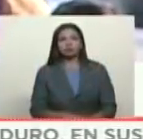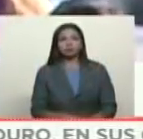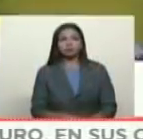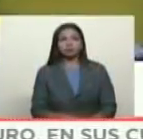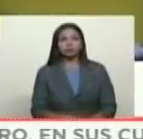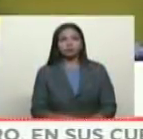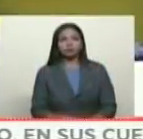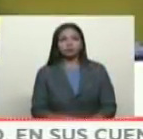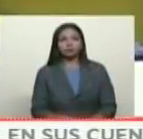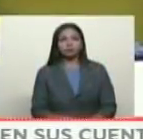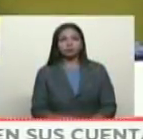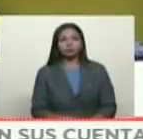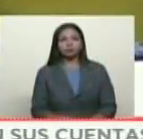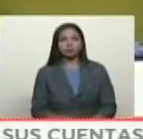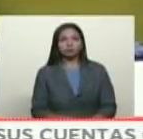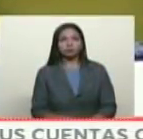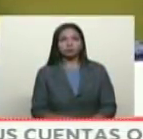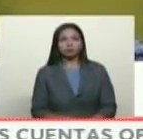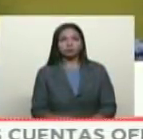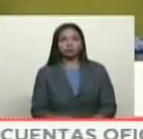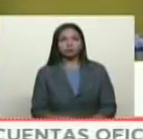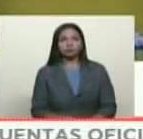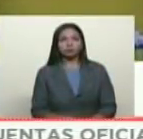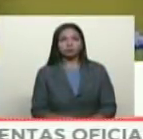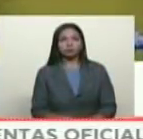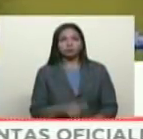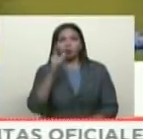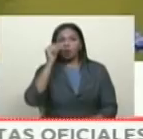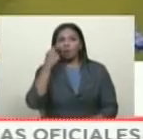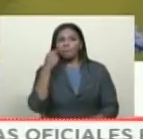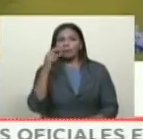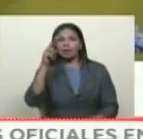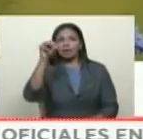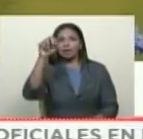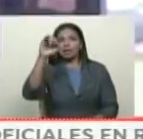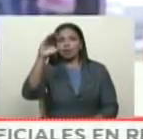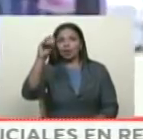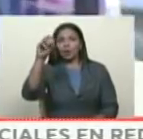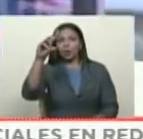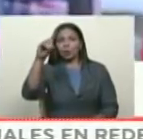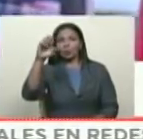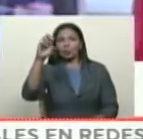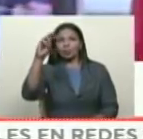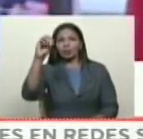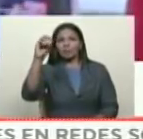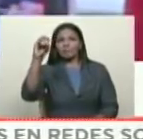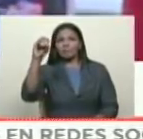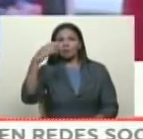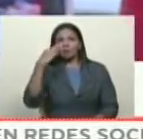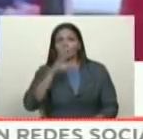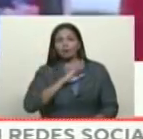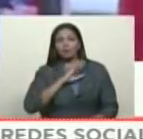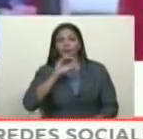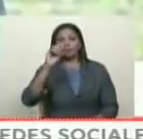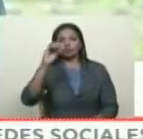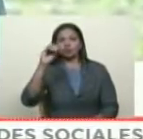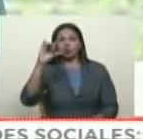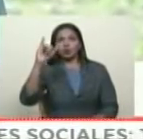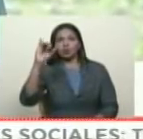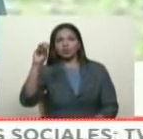y al general Nicodemo Ramos, jefe de Aragua, SODI Aragua, zona de defensa